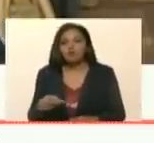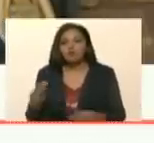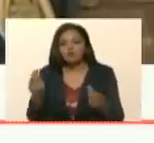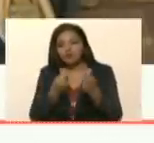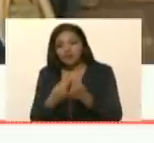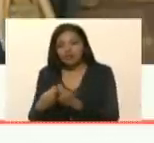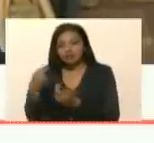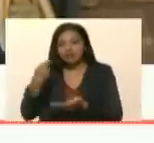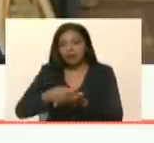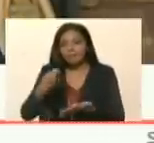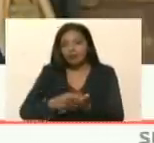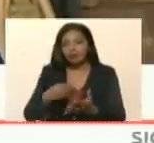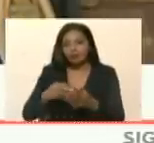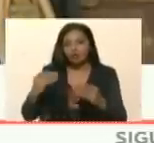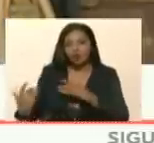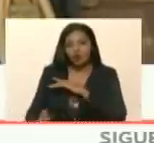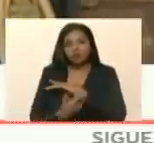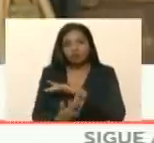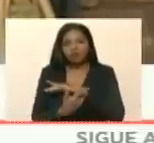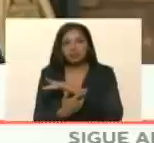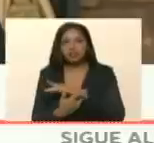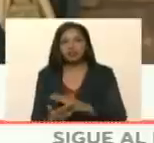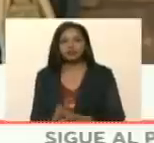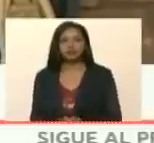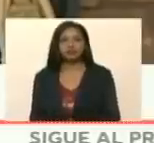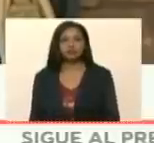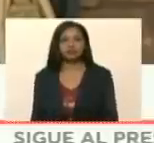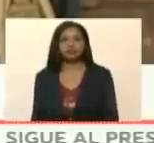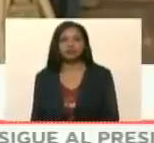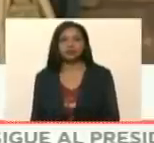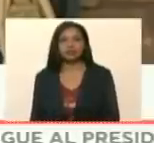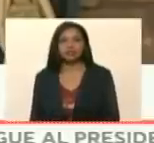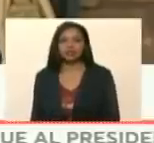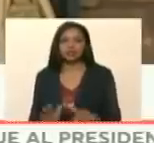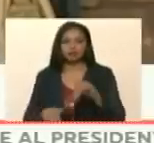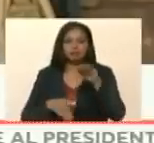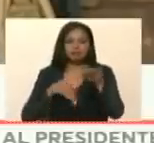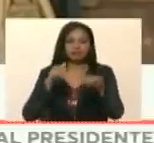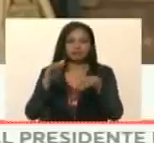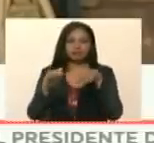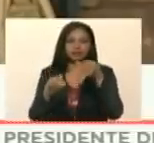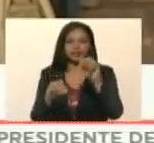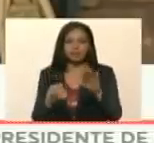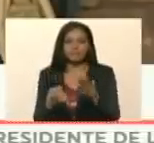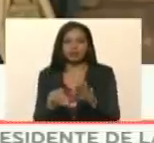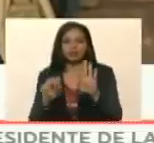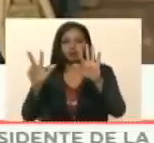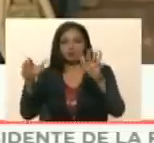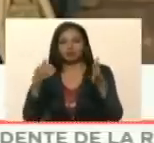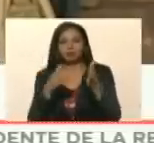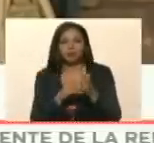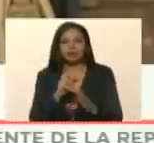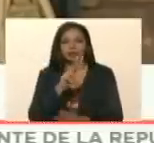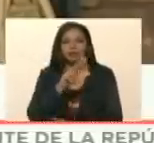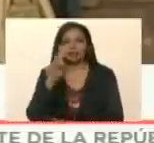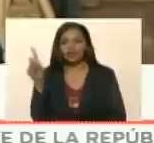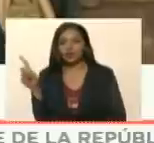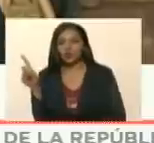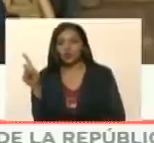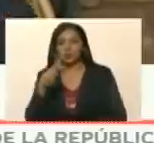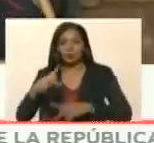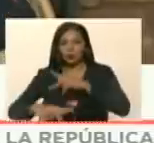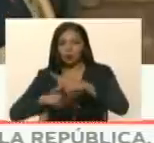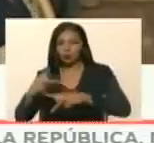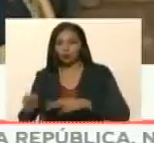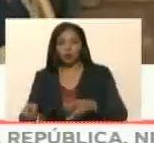de equipos, de técnica. Paso a paso vamos a llegar a estos 8.031 productores. Y